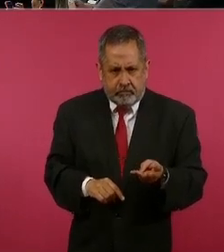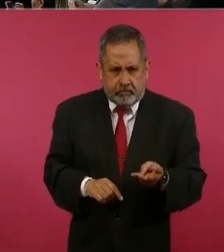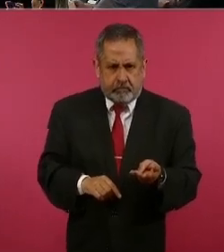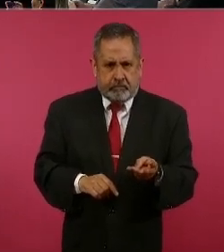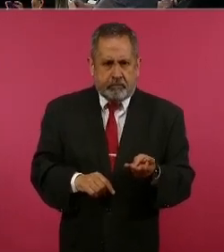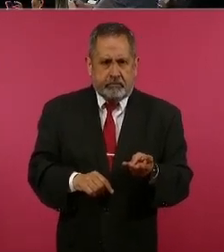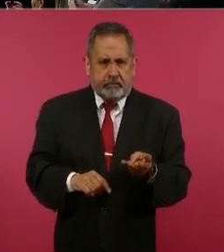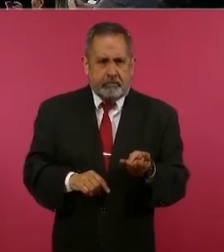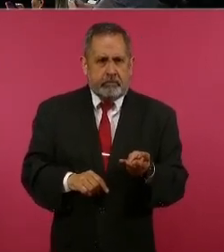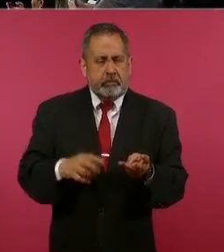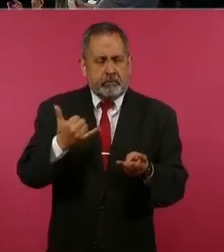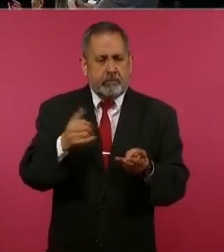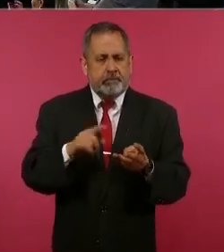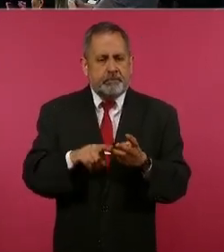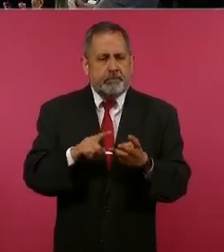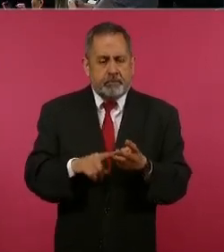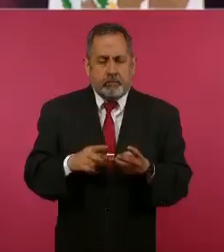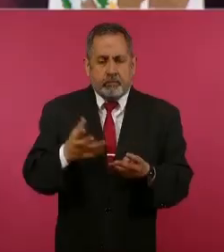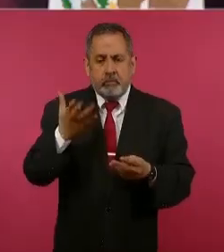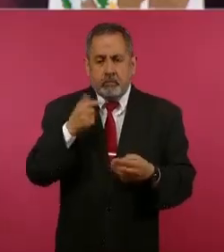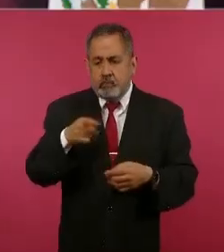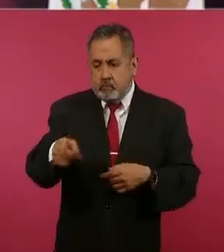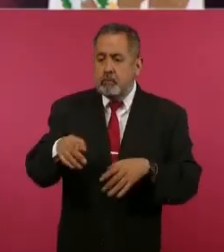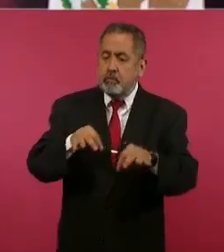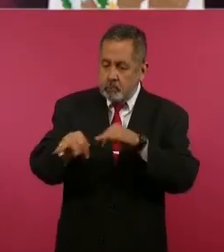Y no había trabajo